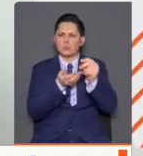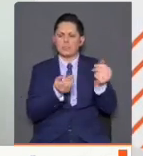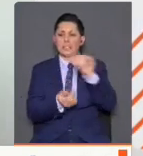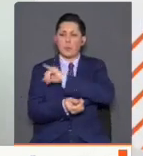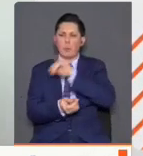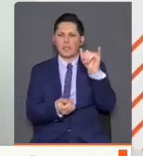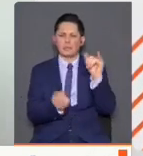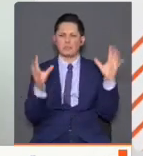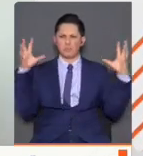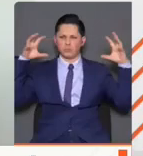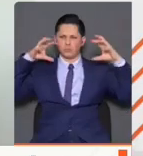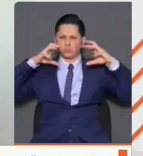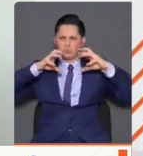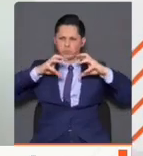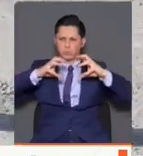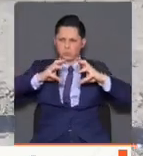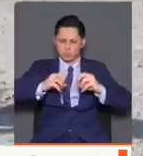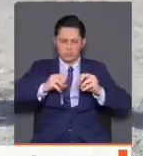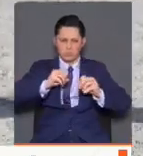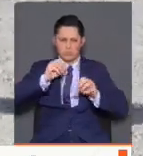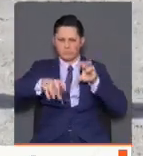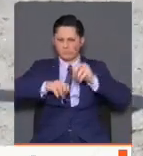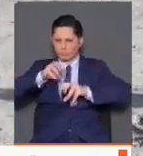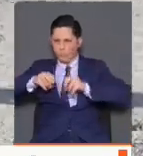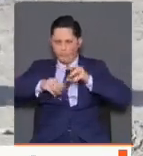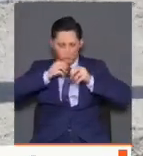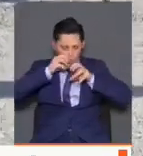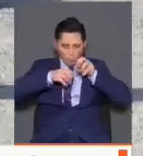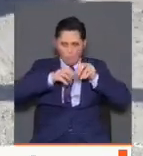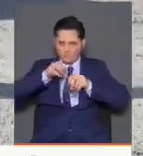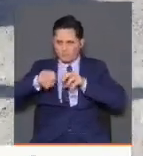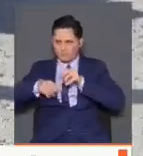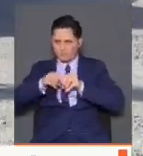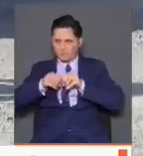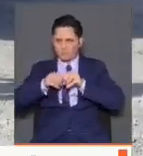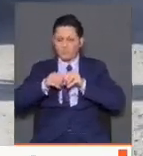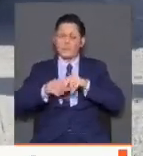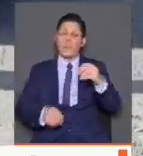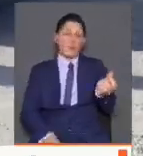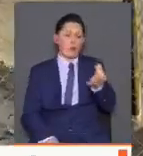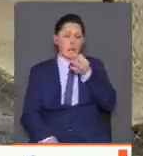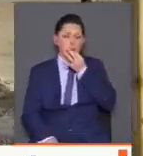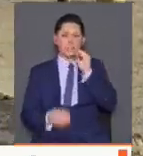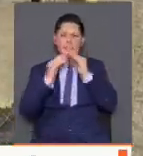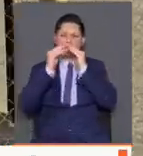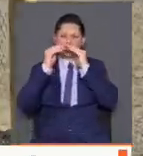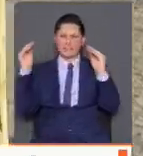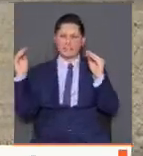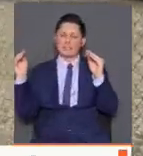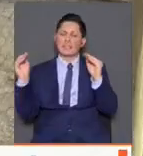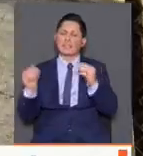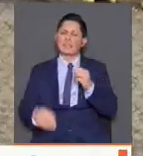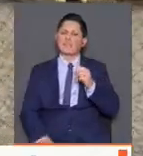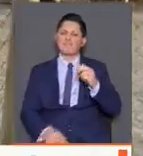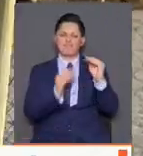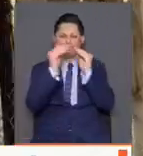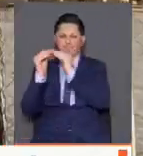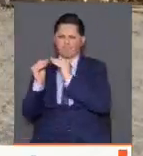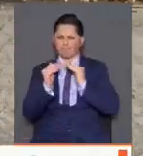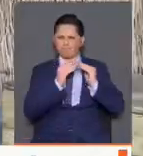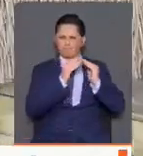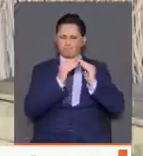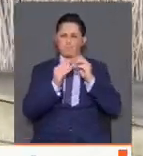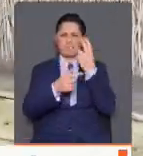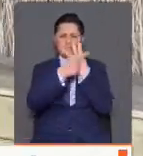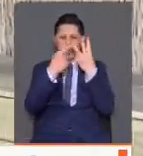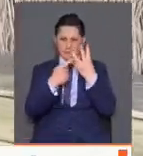depredadores de aves carroñeras. De acuerdo a la denuncia de vecinos, son tres grandes construcciones que corresponderían a